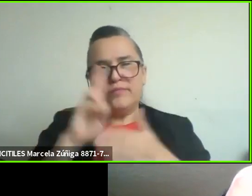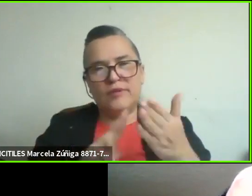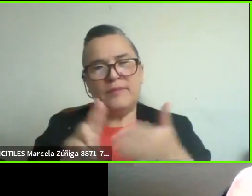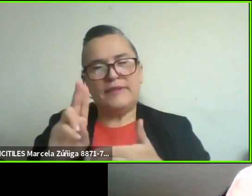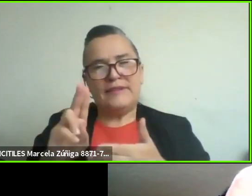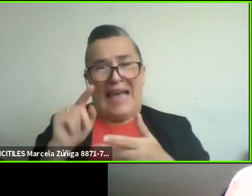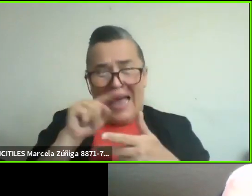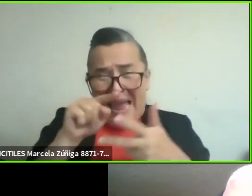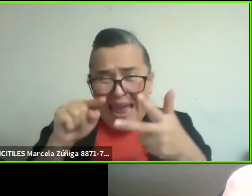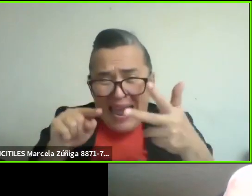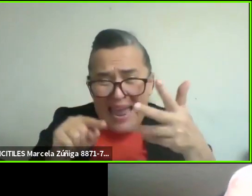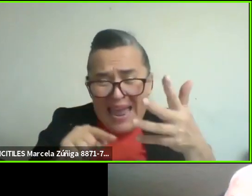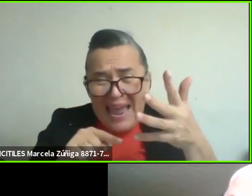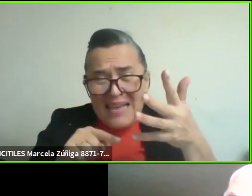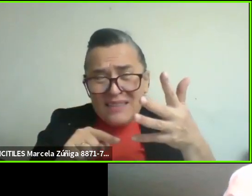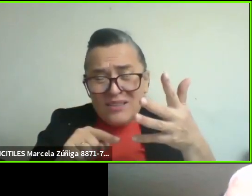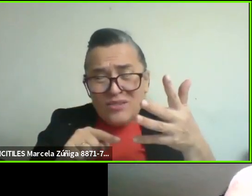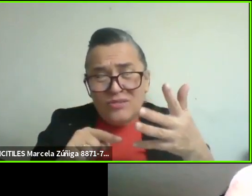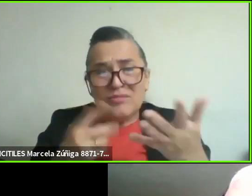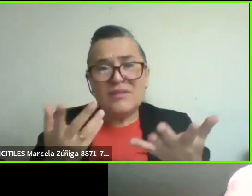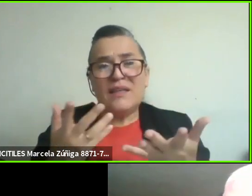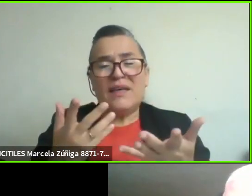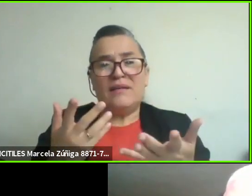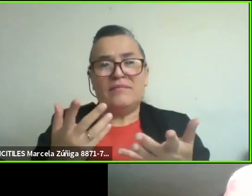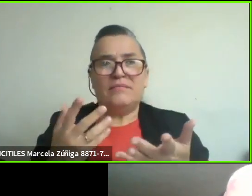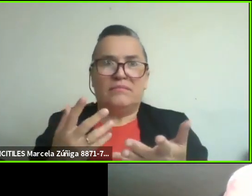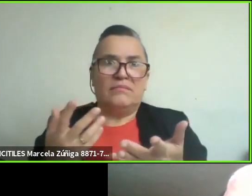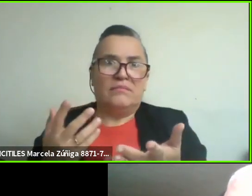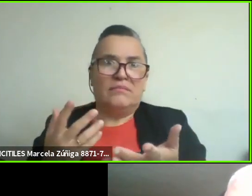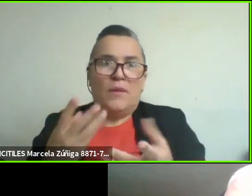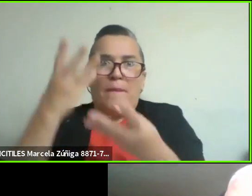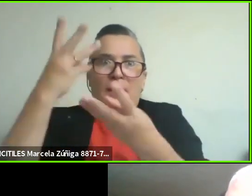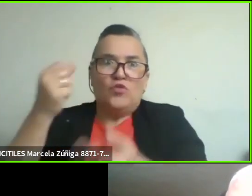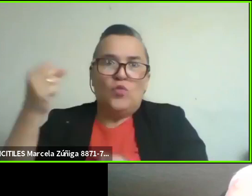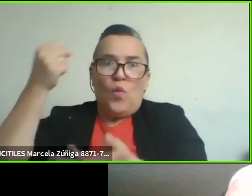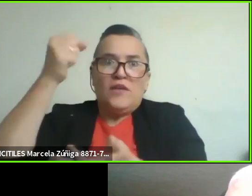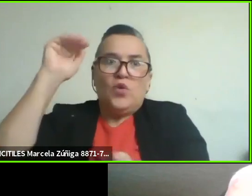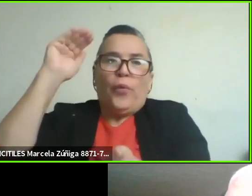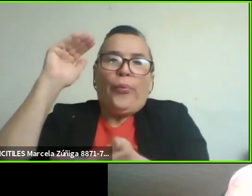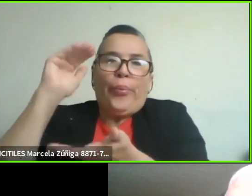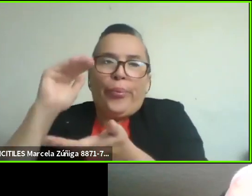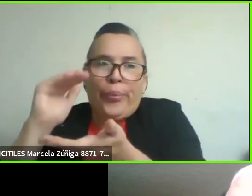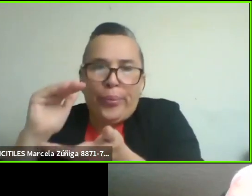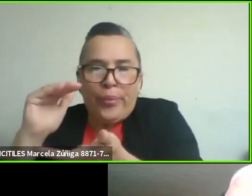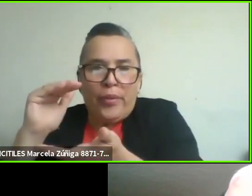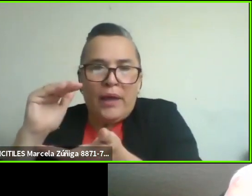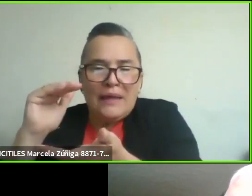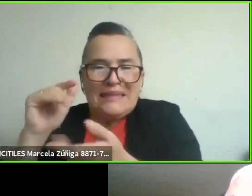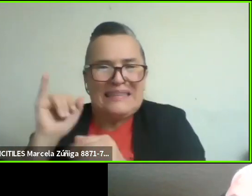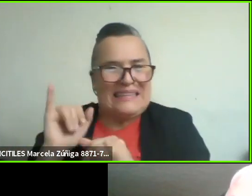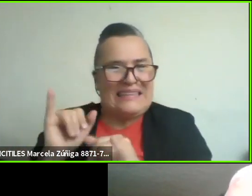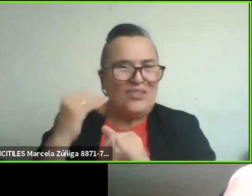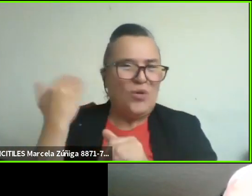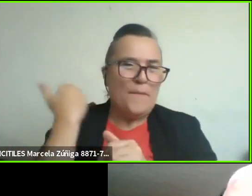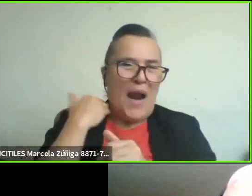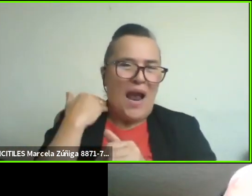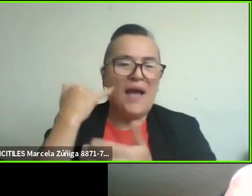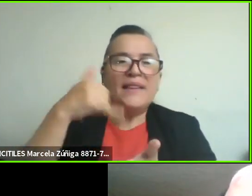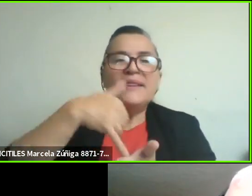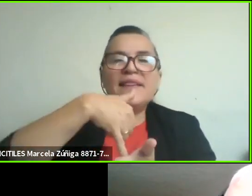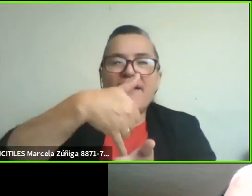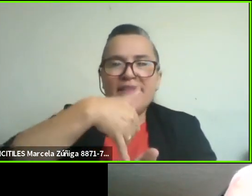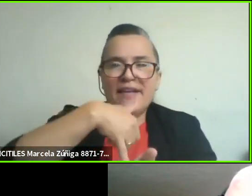todo eso lo que lleva y por supuesto a una disminución de los presupuestos otorgados en las universidades todo eso lo que lleva es un debilitamiento